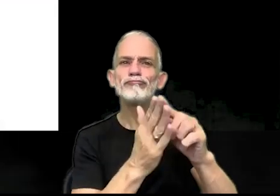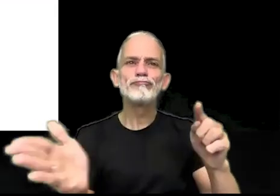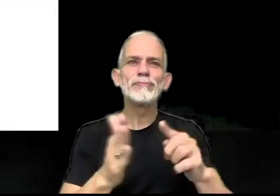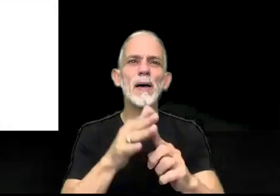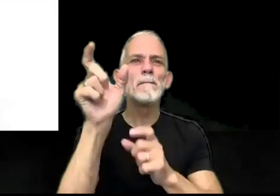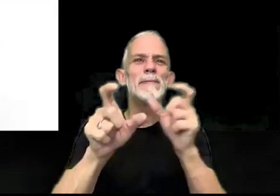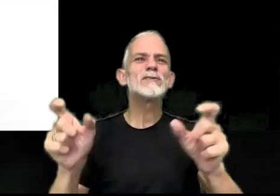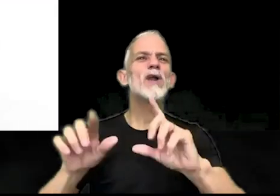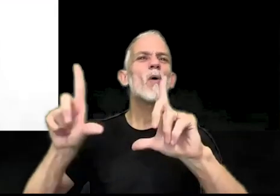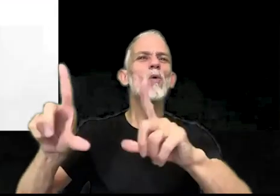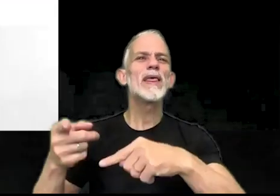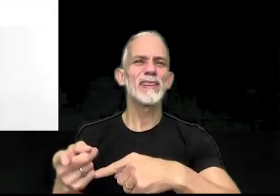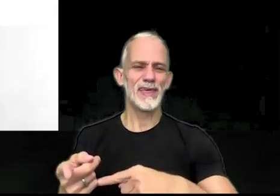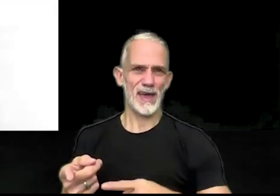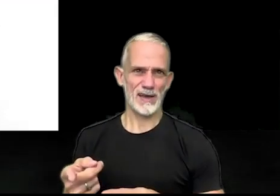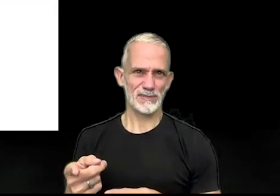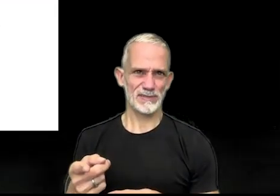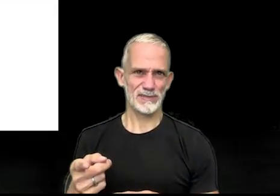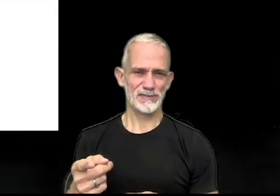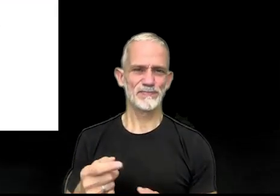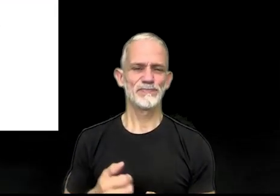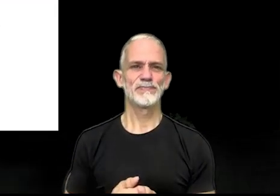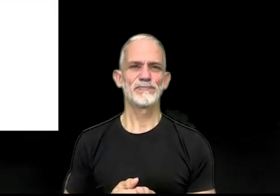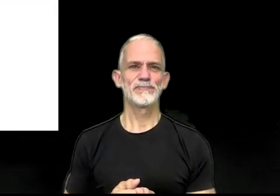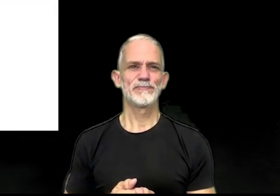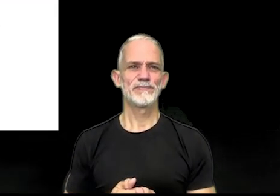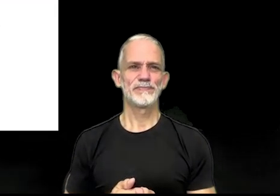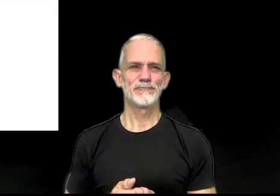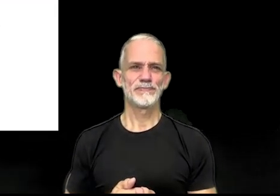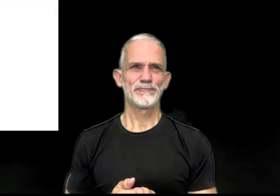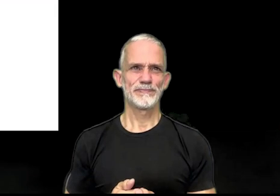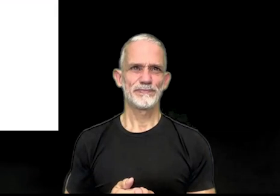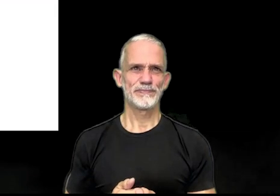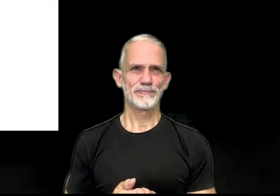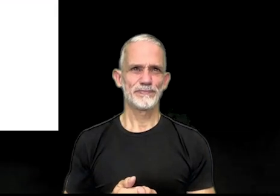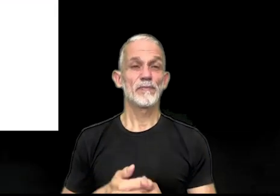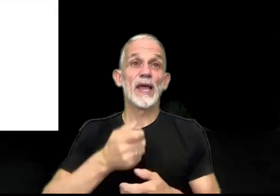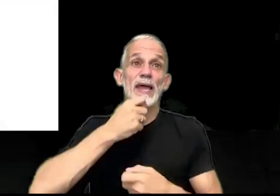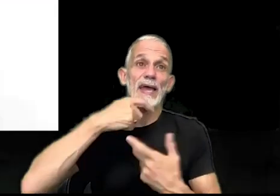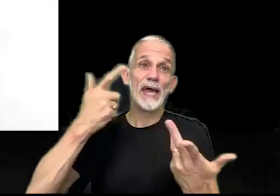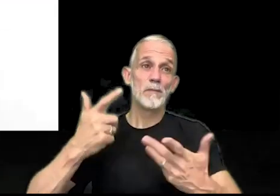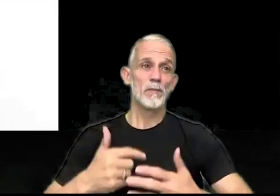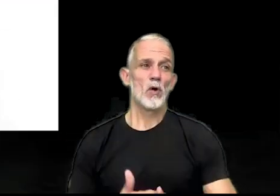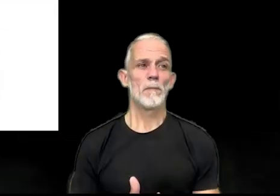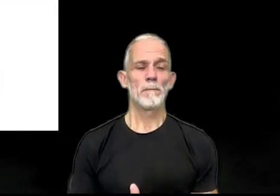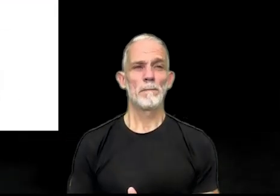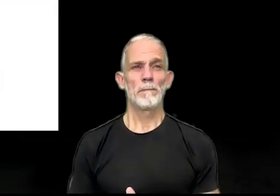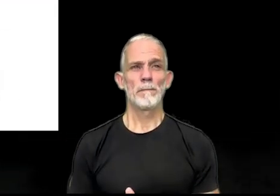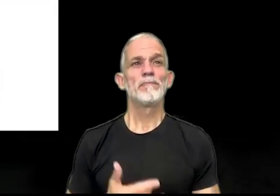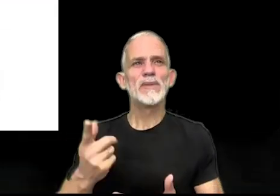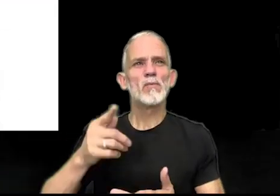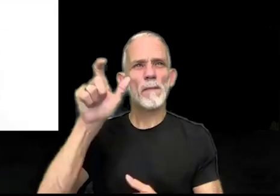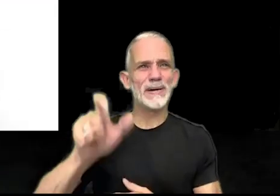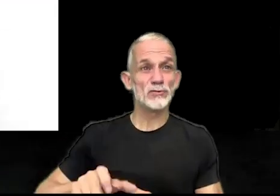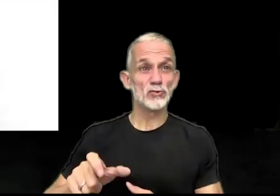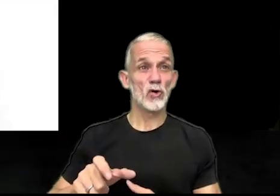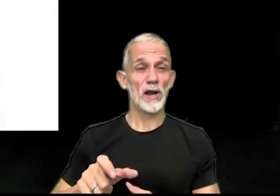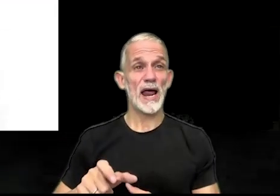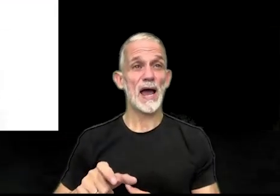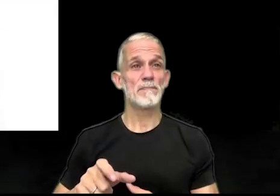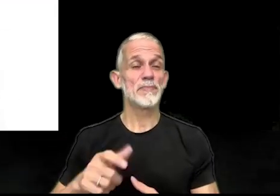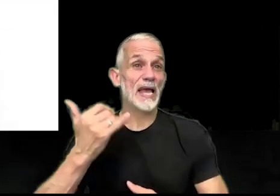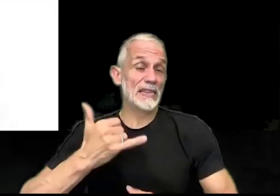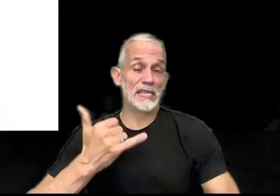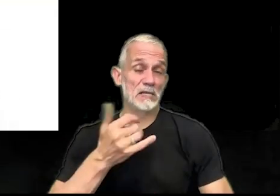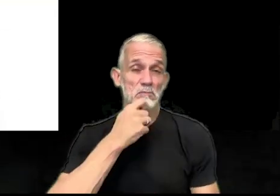las personas jurídicas. ¿Sí? Un ejemplo de una persona